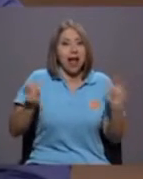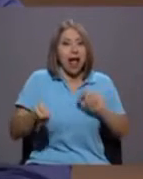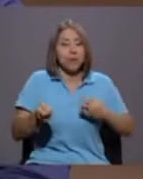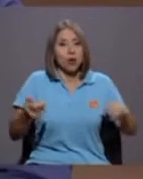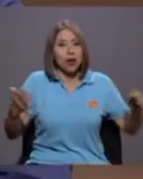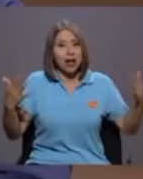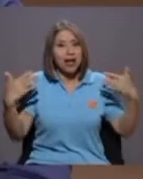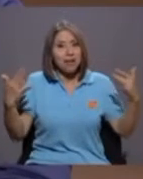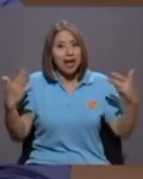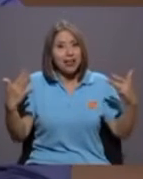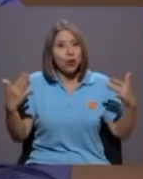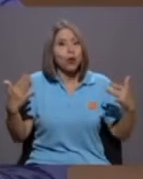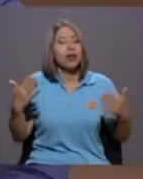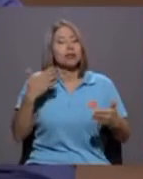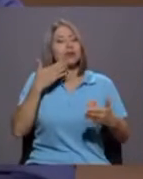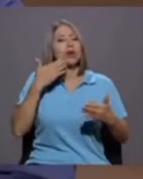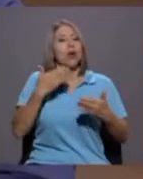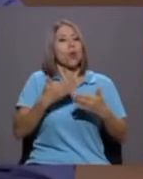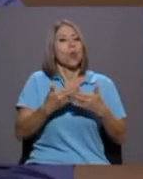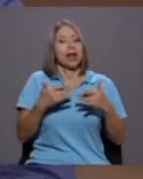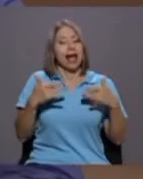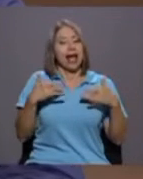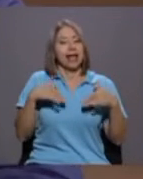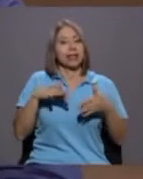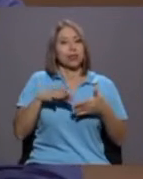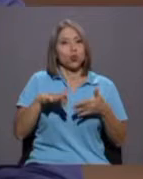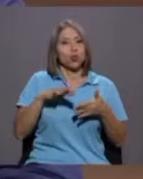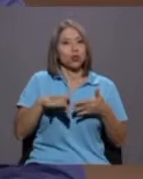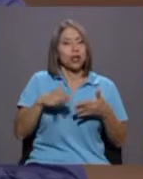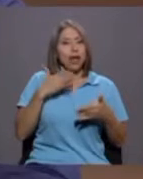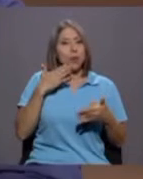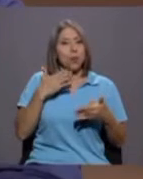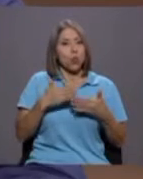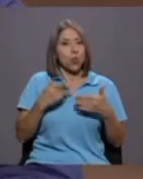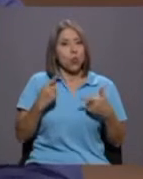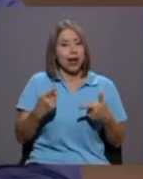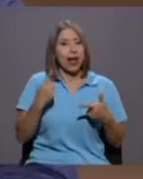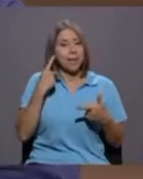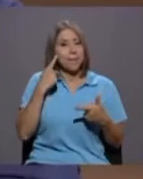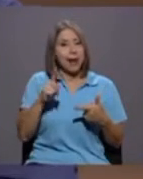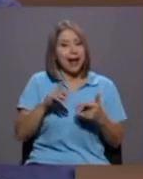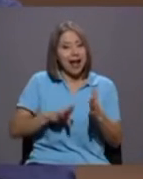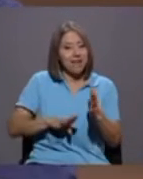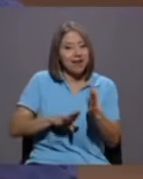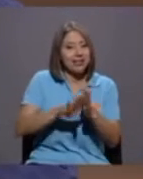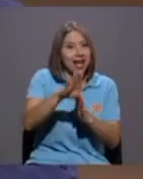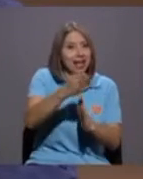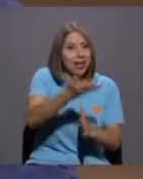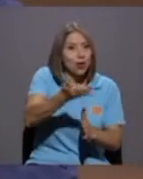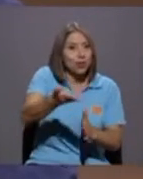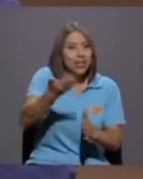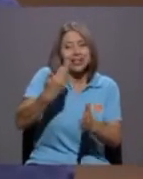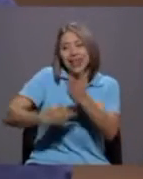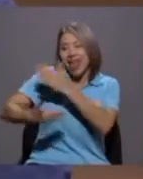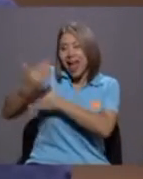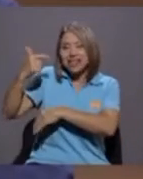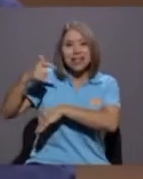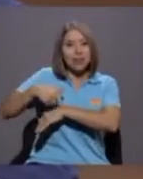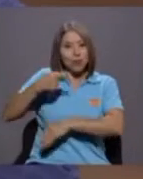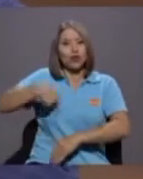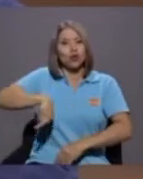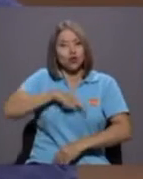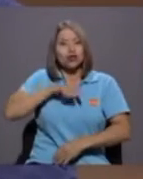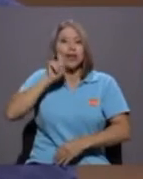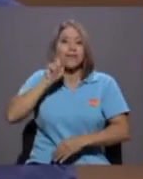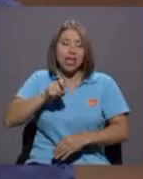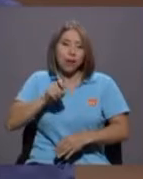una excusa muy buena, muy oportuna para avanzar en prácticas que desde hace tiempo nosotros debimos haber abordado, no solamente,